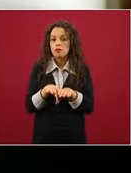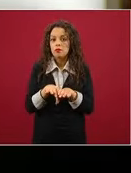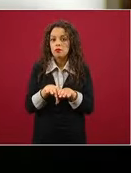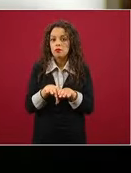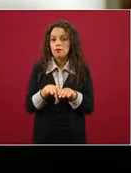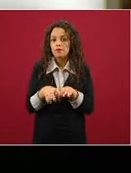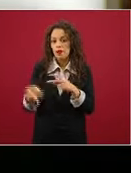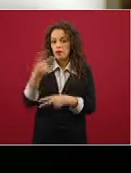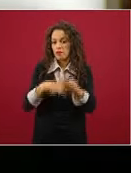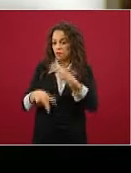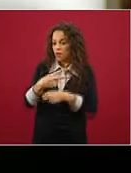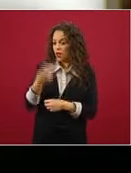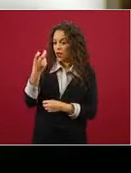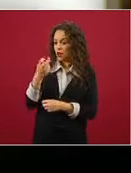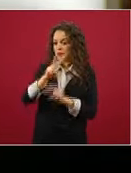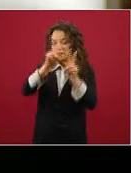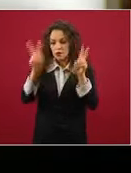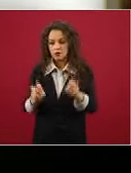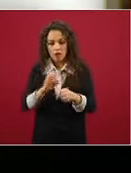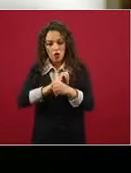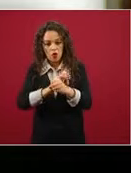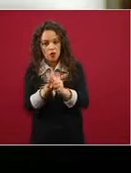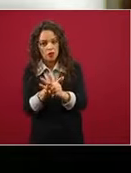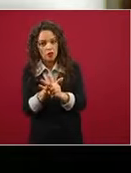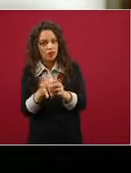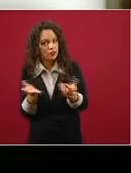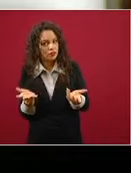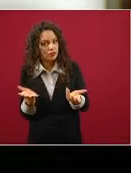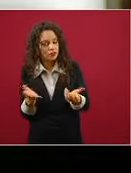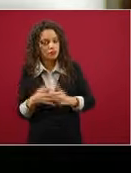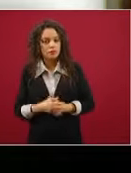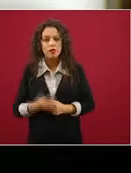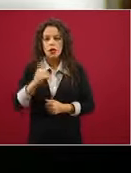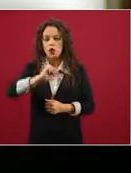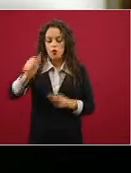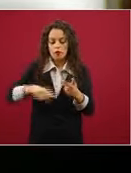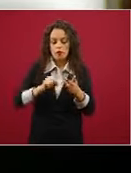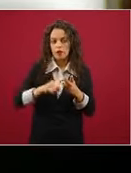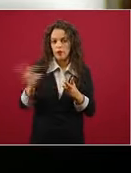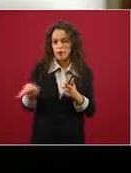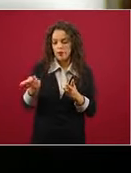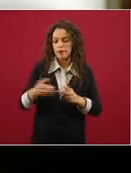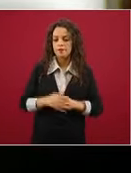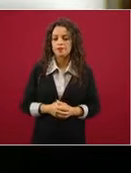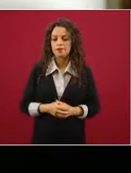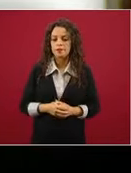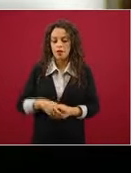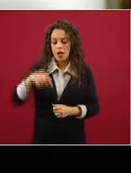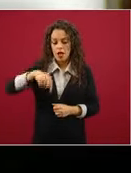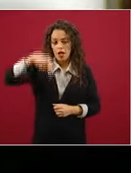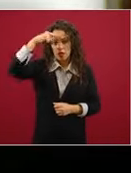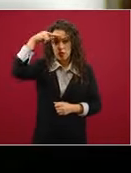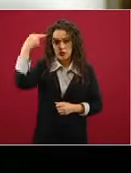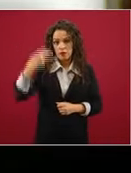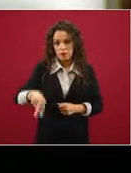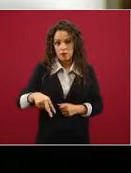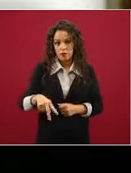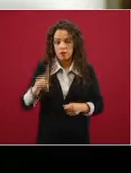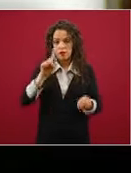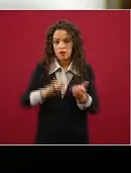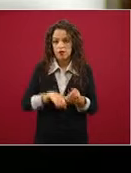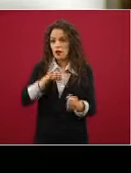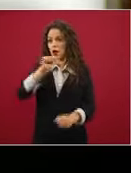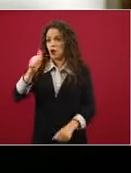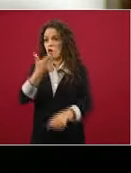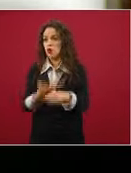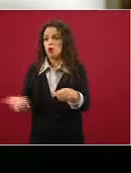pandemia. Y una segunda, si me permite, rapidísimo, el sistema hospitalario de este país,